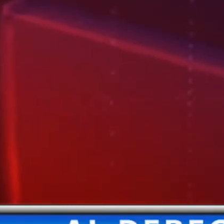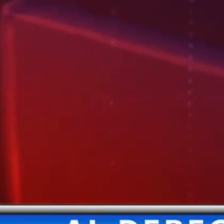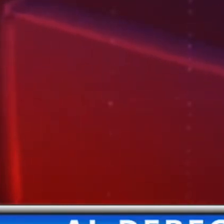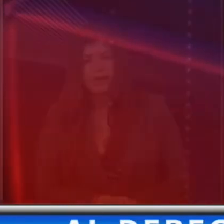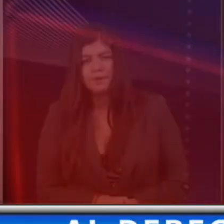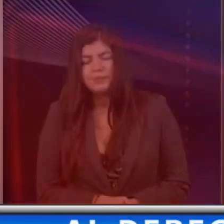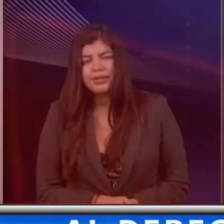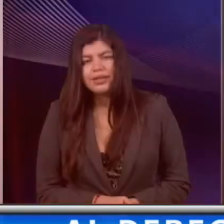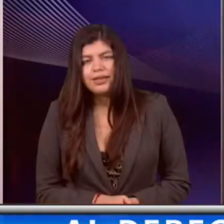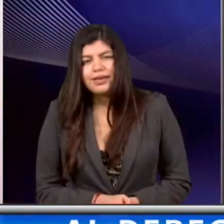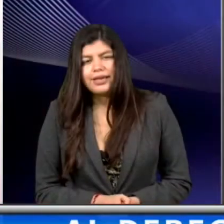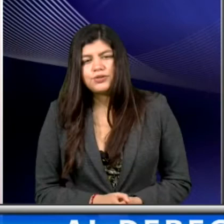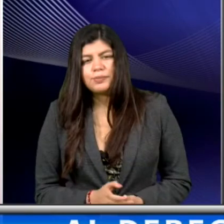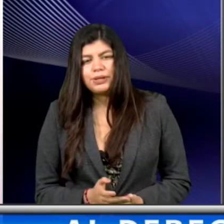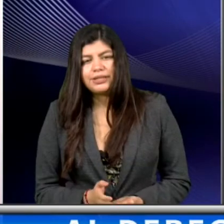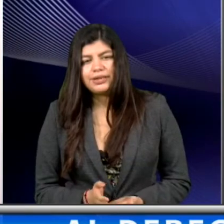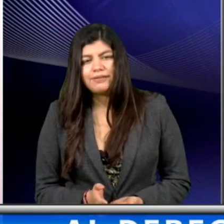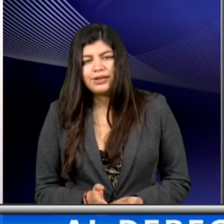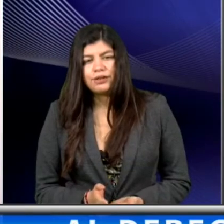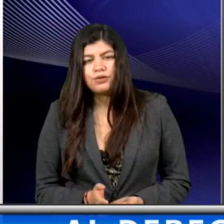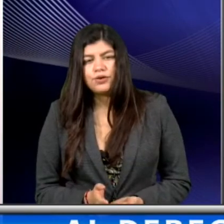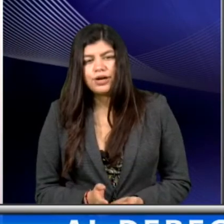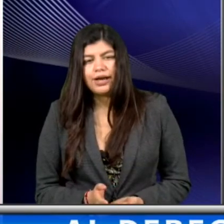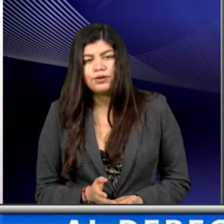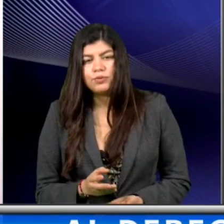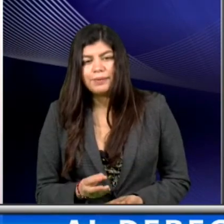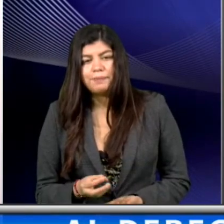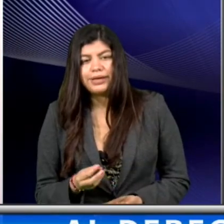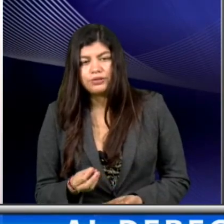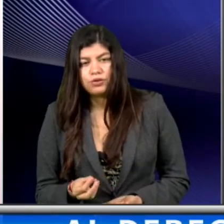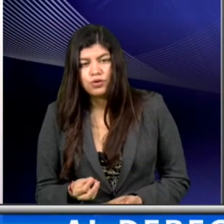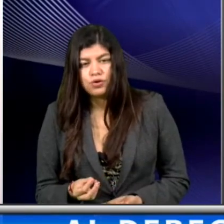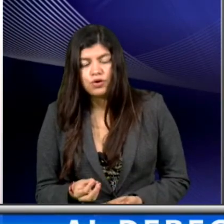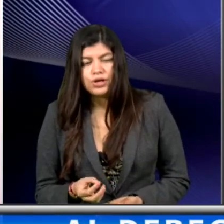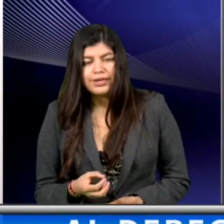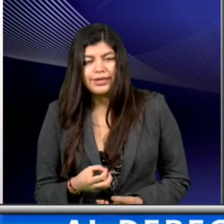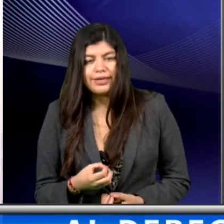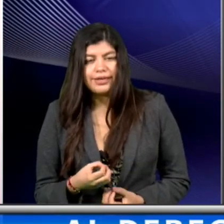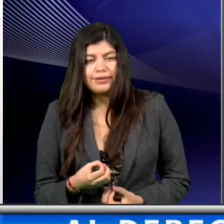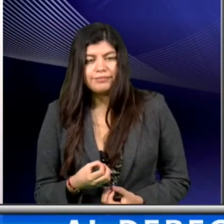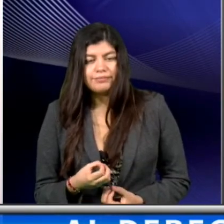que se pueden considerar. ¿Eso también tiene que ver con algún aspecto